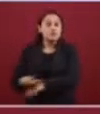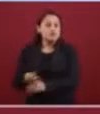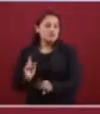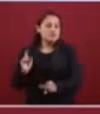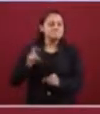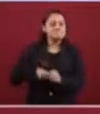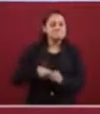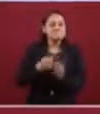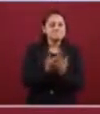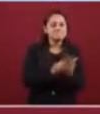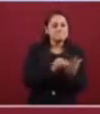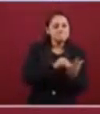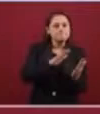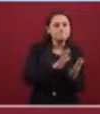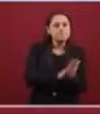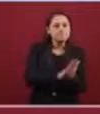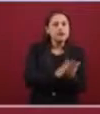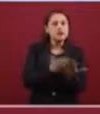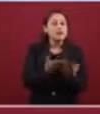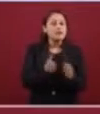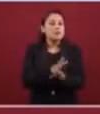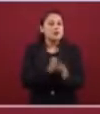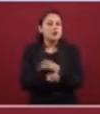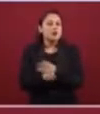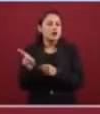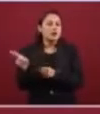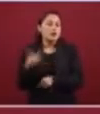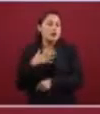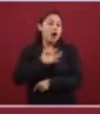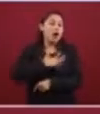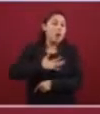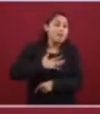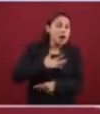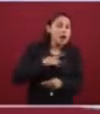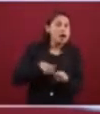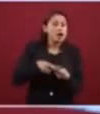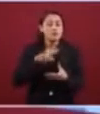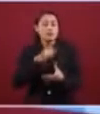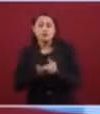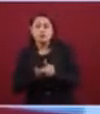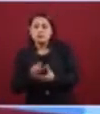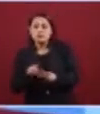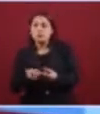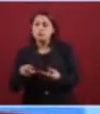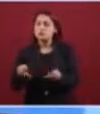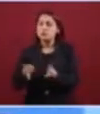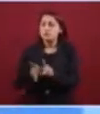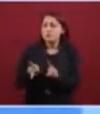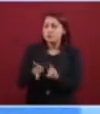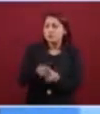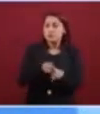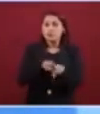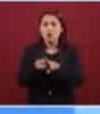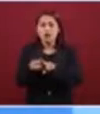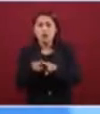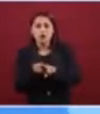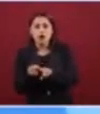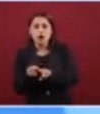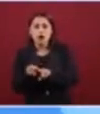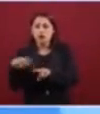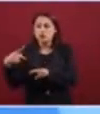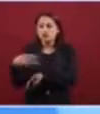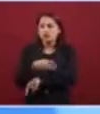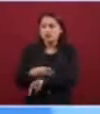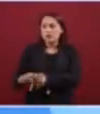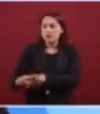de esposa, parejas extramaritales, hijos, hermanos, sobrinos, primos, ¿verdad? Todos